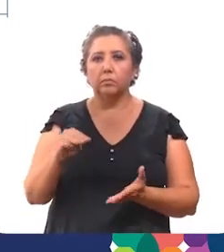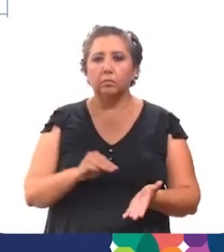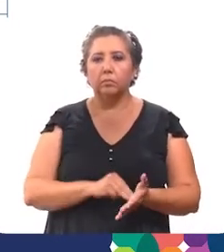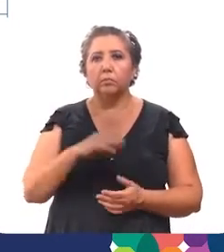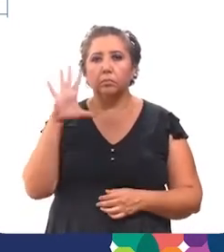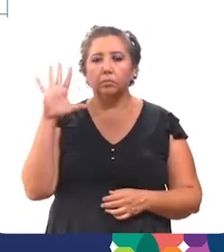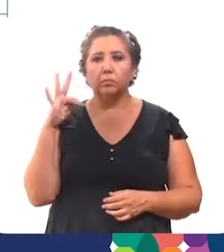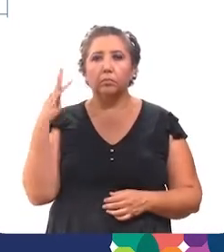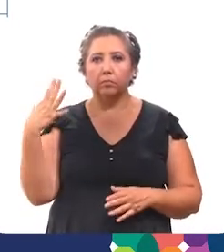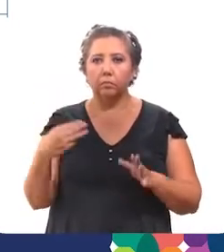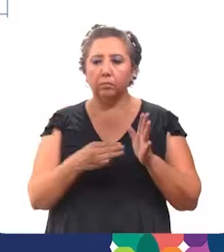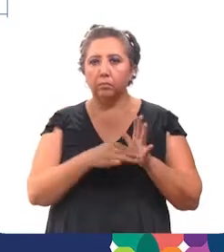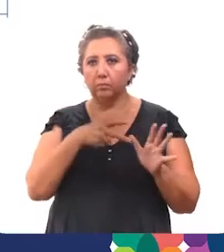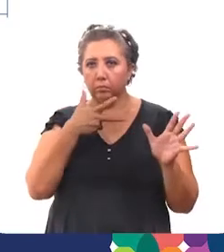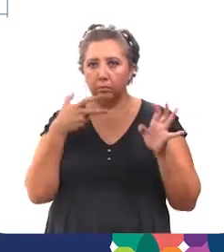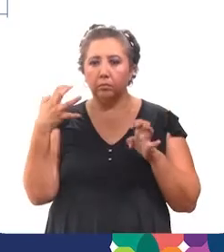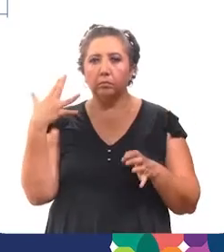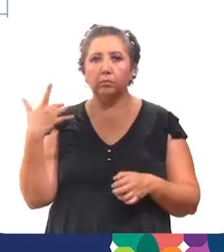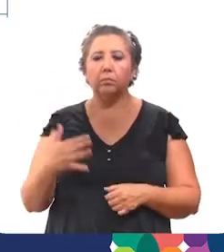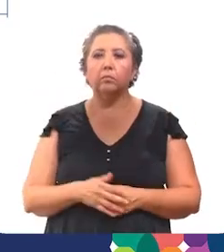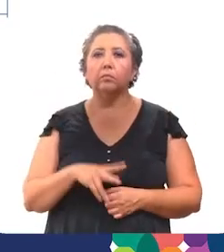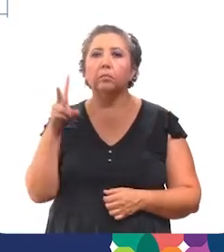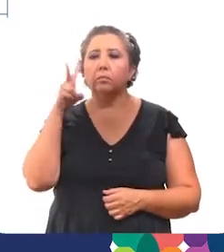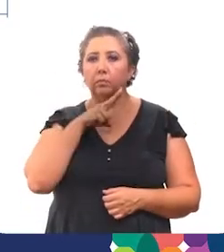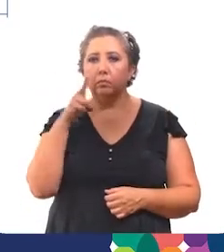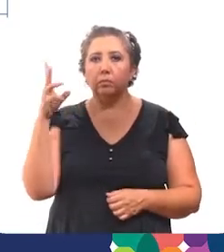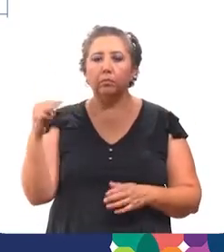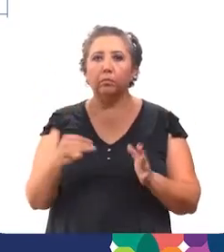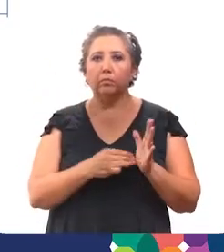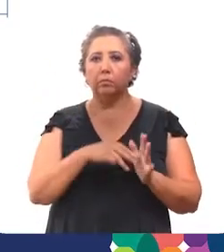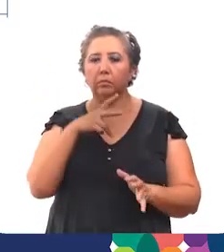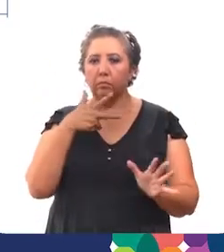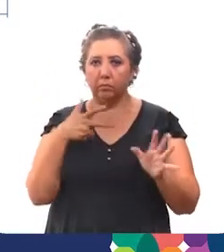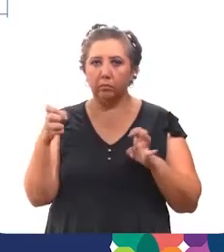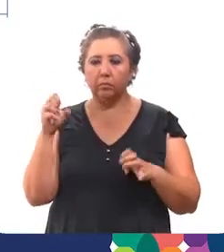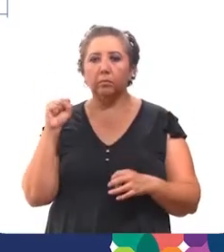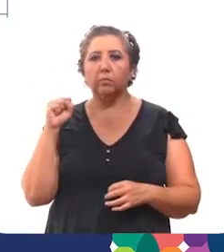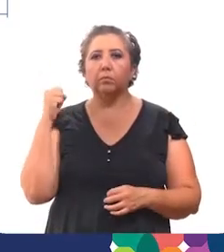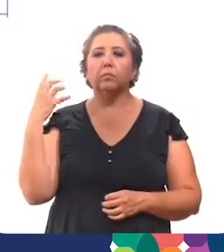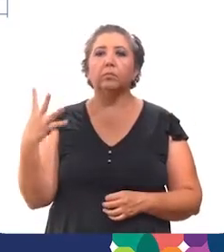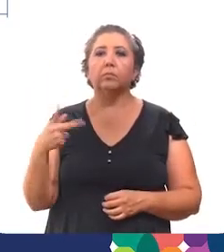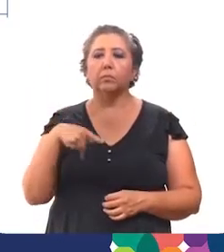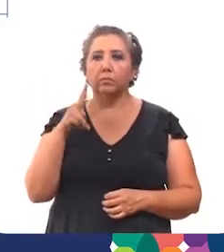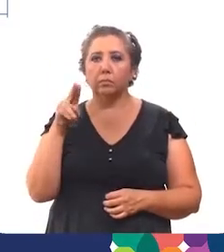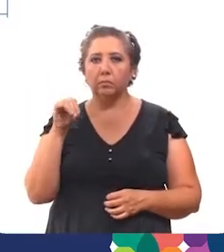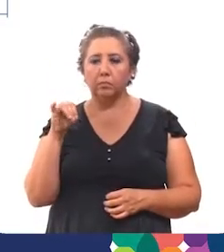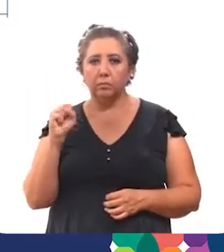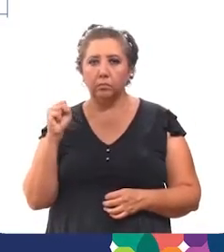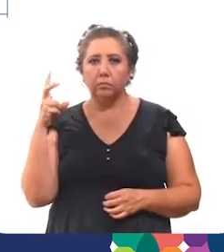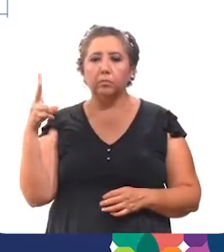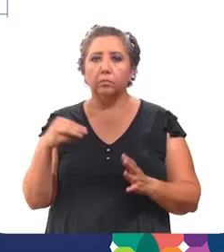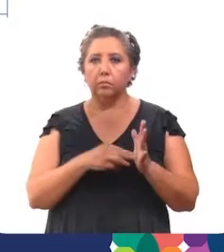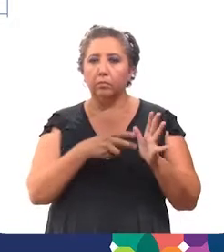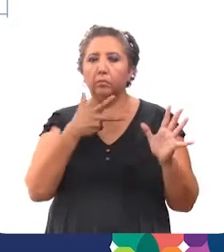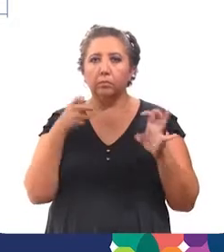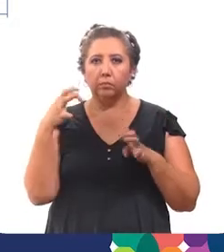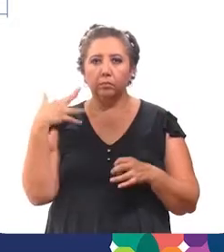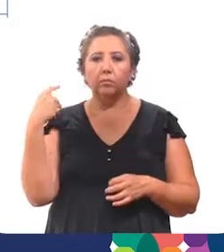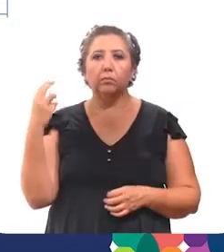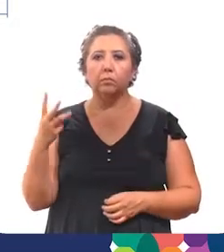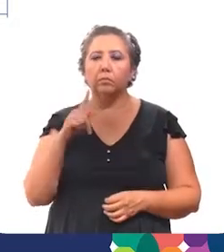Mérida con 44.850, Valladolid 3.864, Canacín